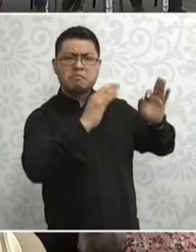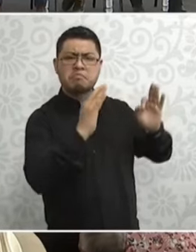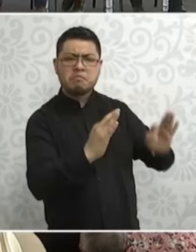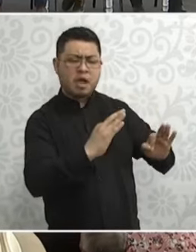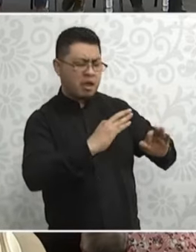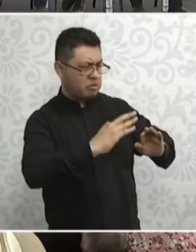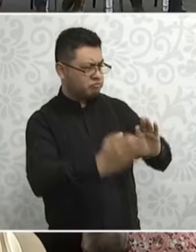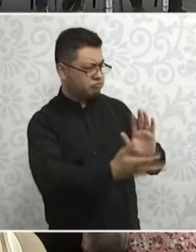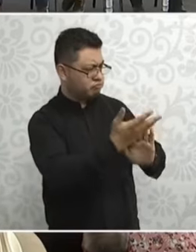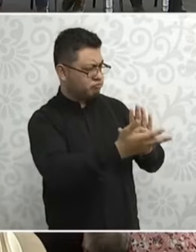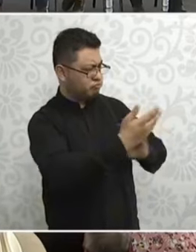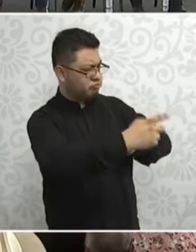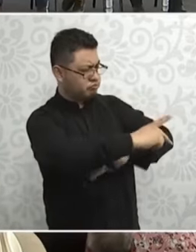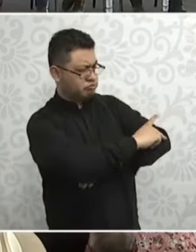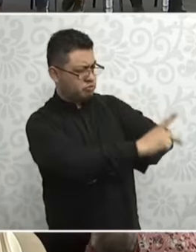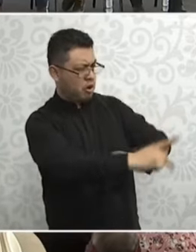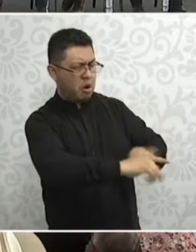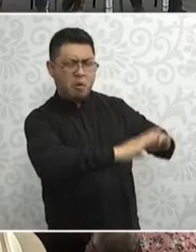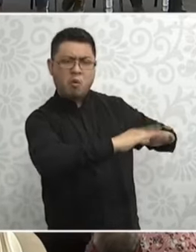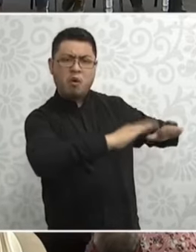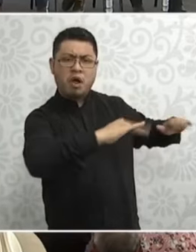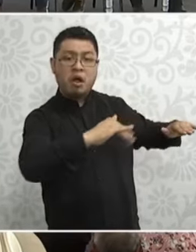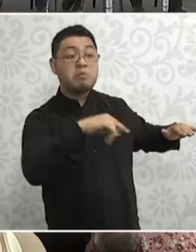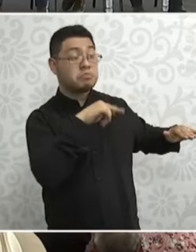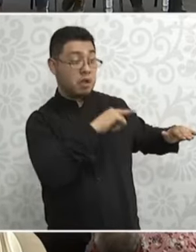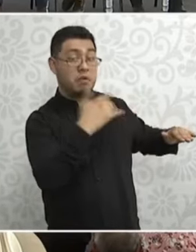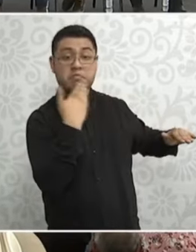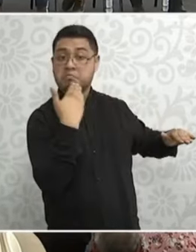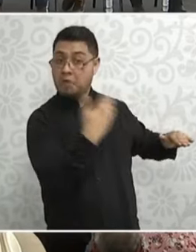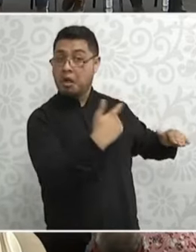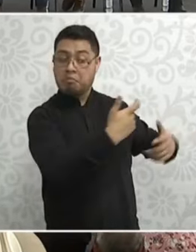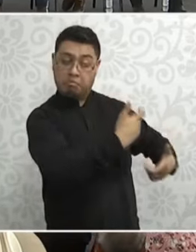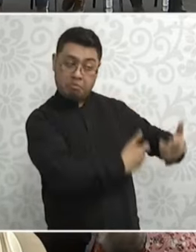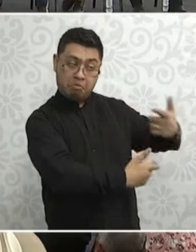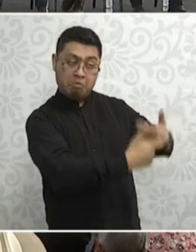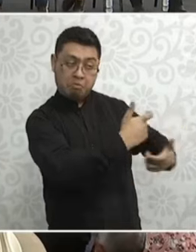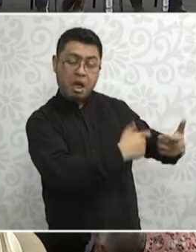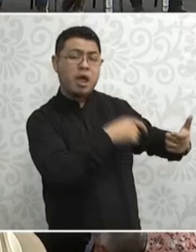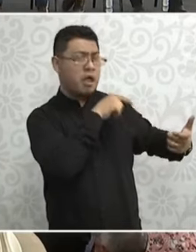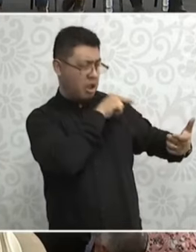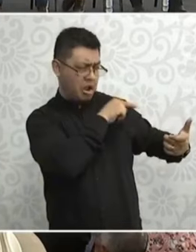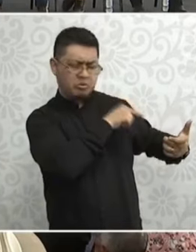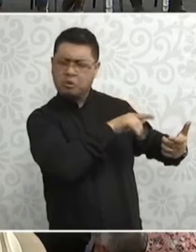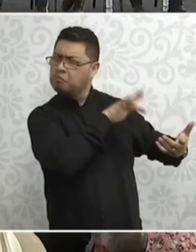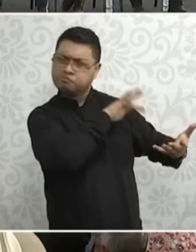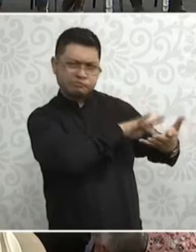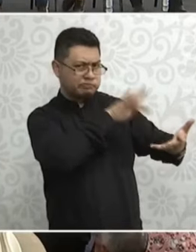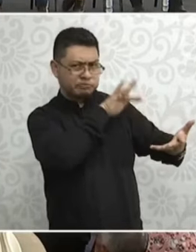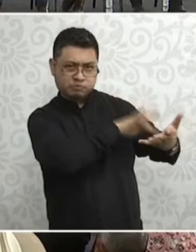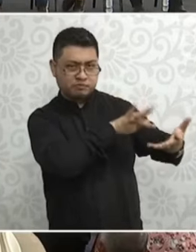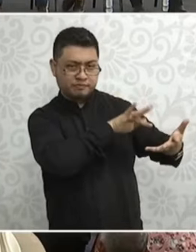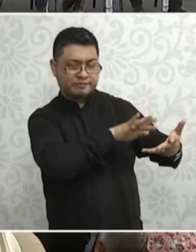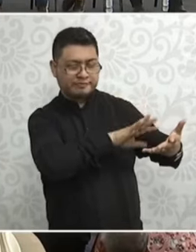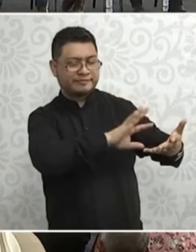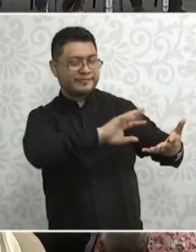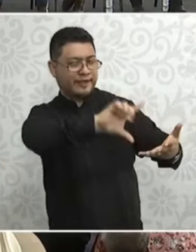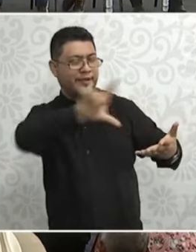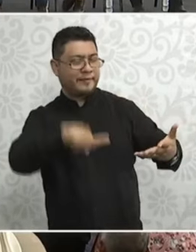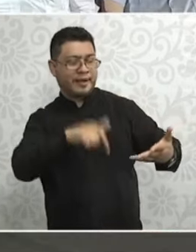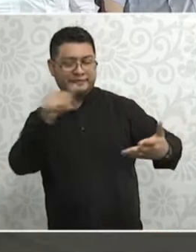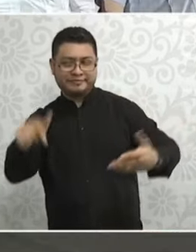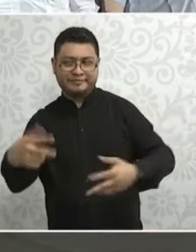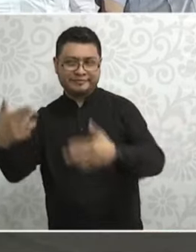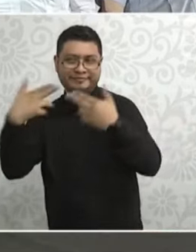que ofertar económicamente, porque Hacienda con ellos es muy generosa. Ya Hacienda ya nos verá cantar